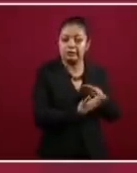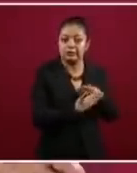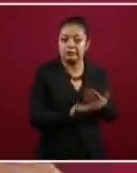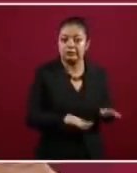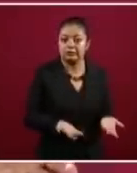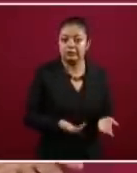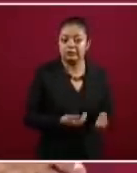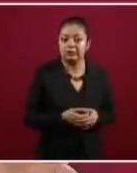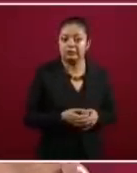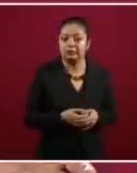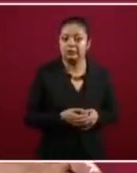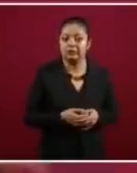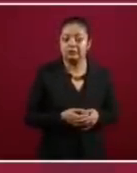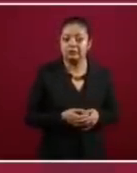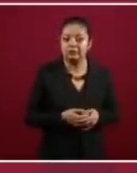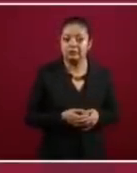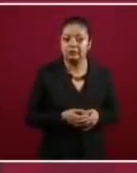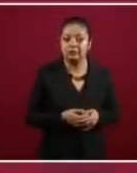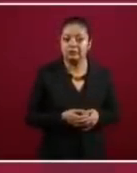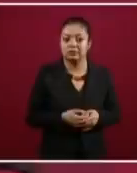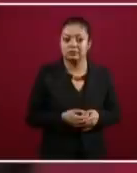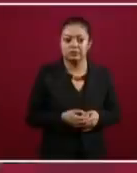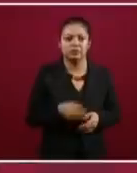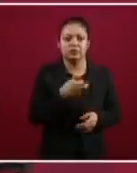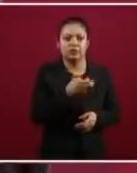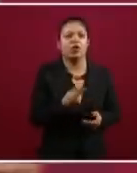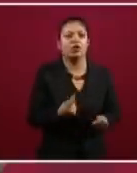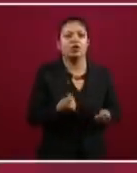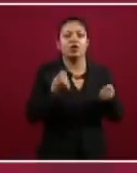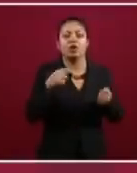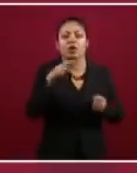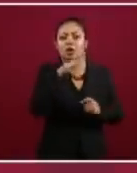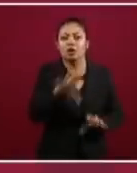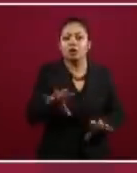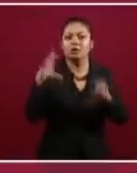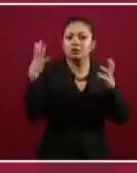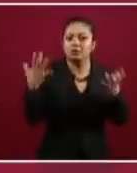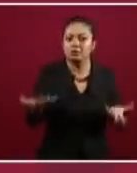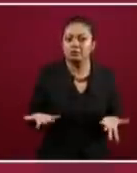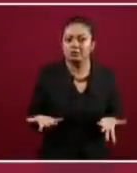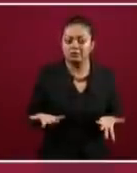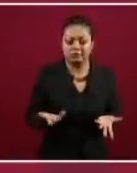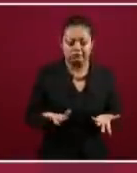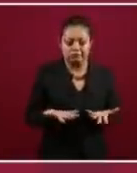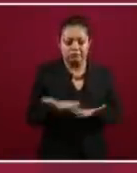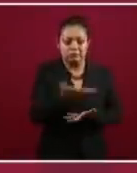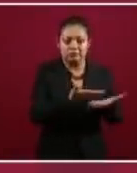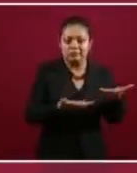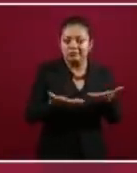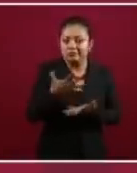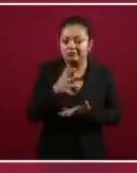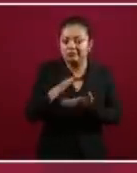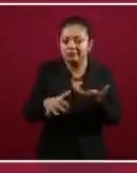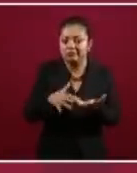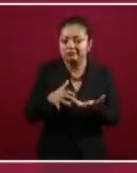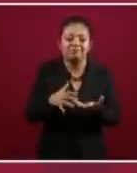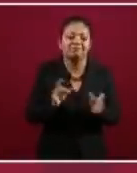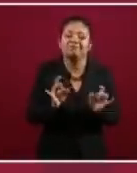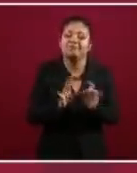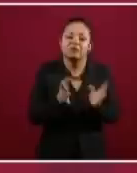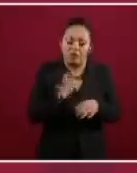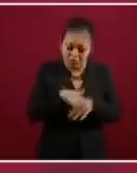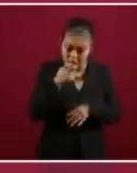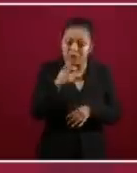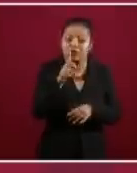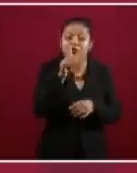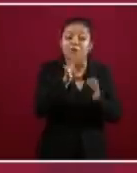Pero así de atropellado, pues, todo. Por eso es buena